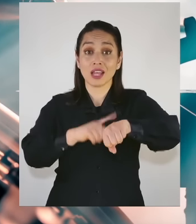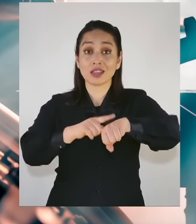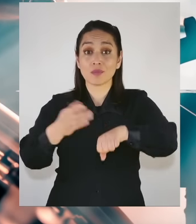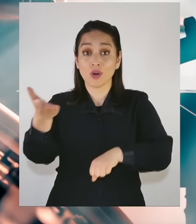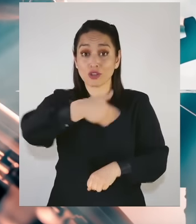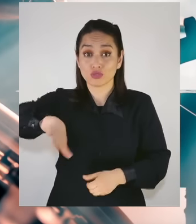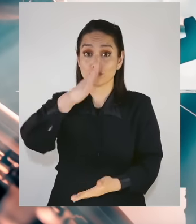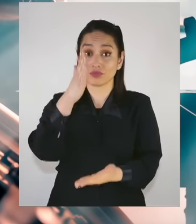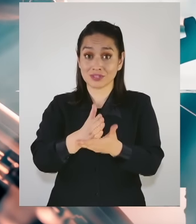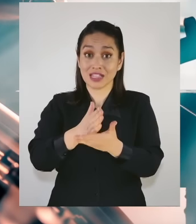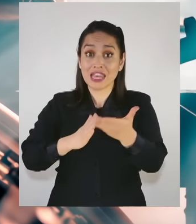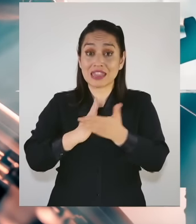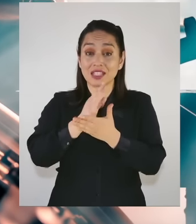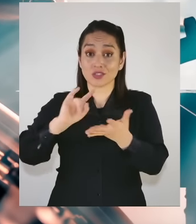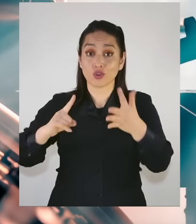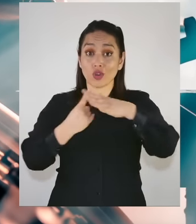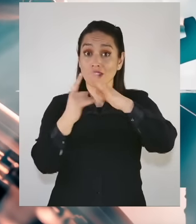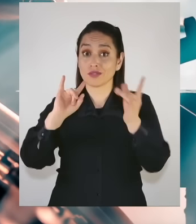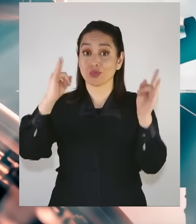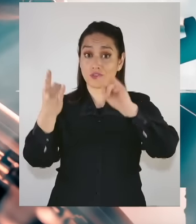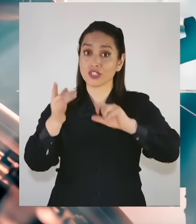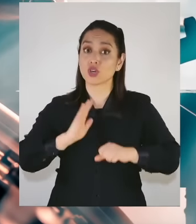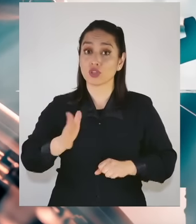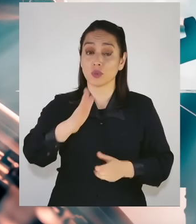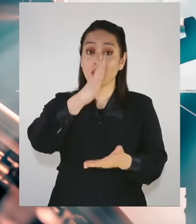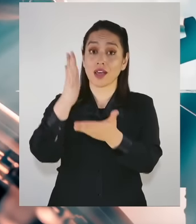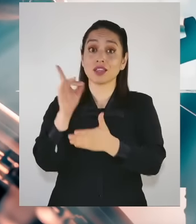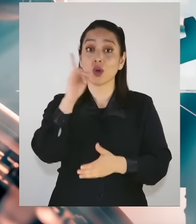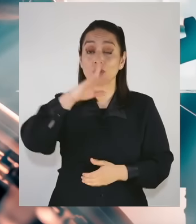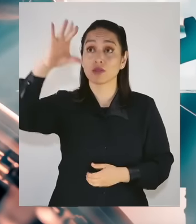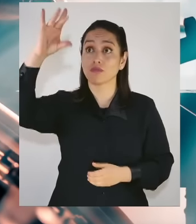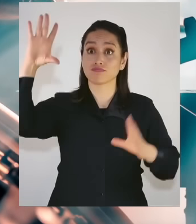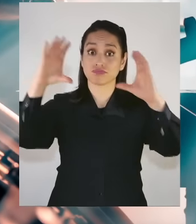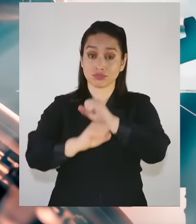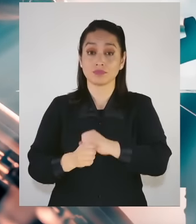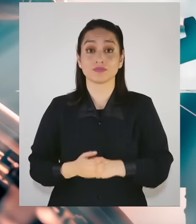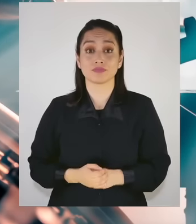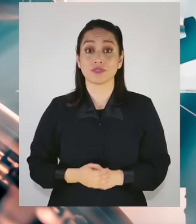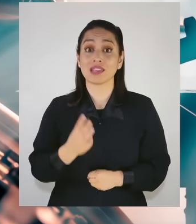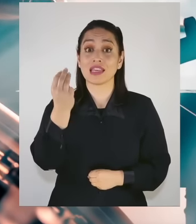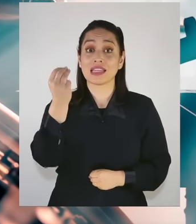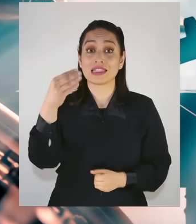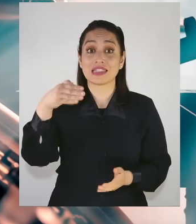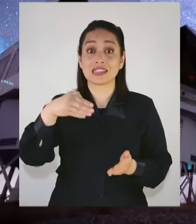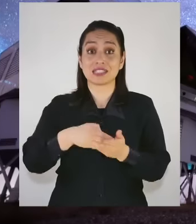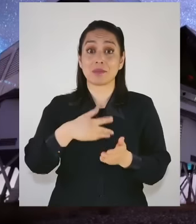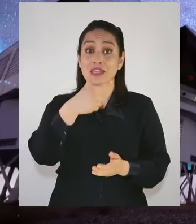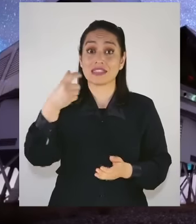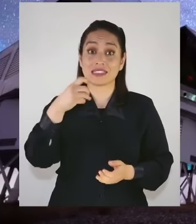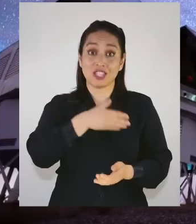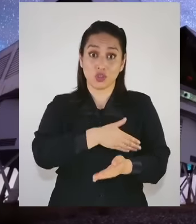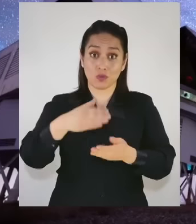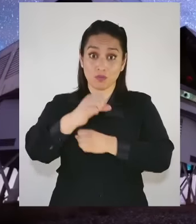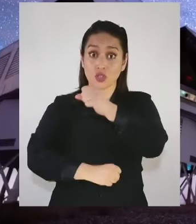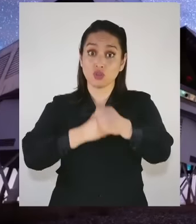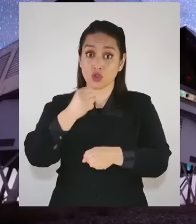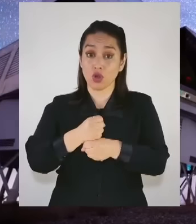El tiempo nos rige desde el inicio del universo y lo seguirá haciendo hasta que la última estrella se apague.